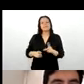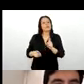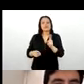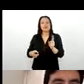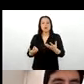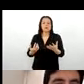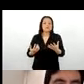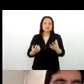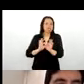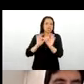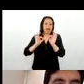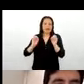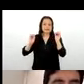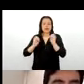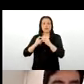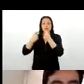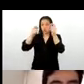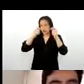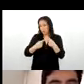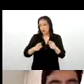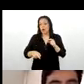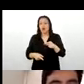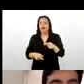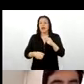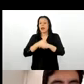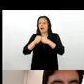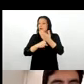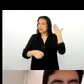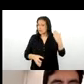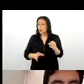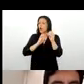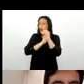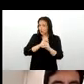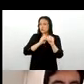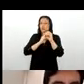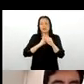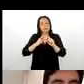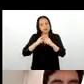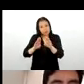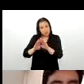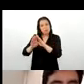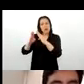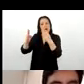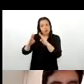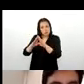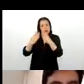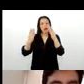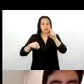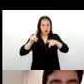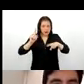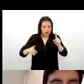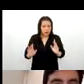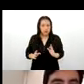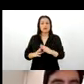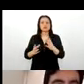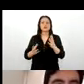operación turística. Y ya en octubre del año 2020 empezaron a llegar, se aperturaron las áreas, empezaron a llegar más